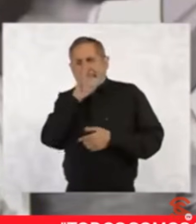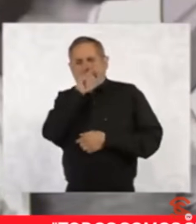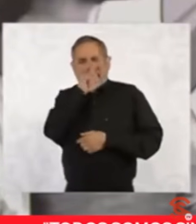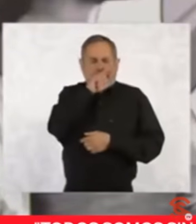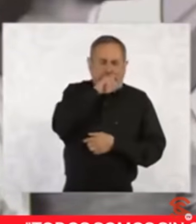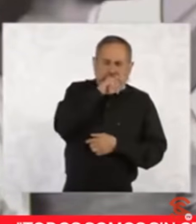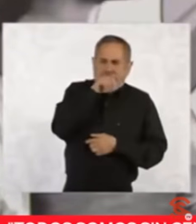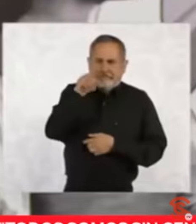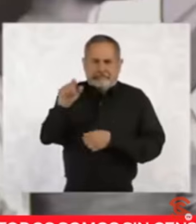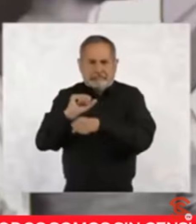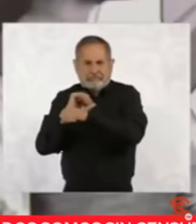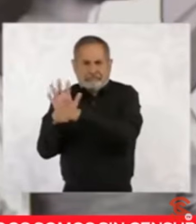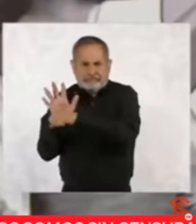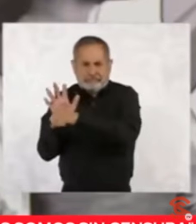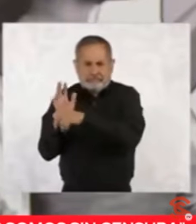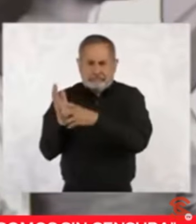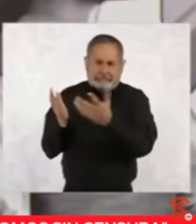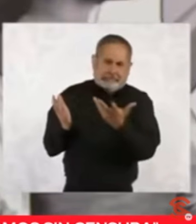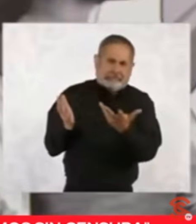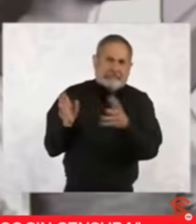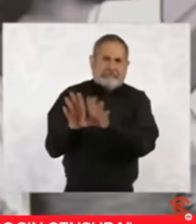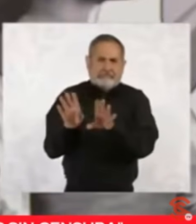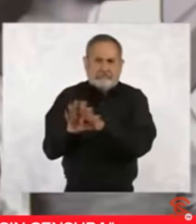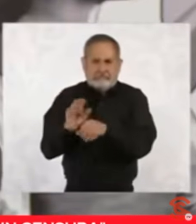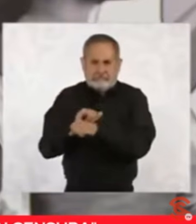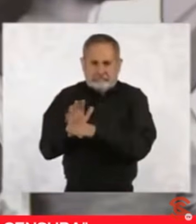plena pandemia.